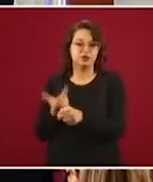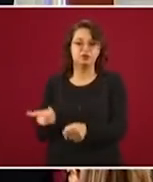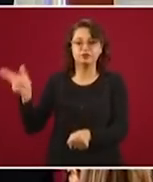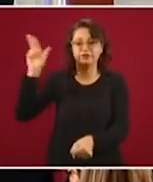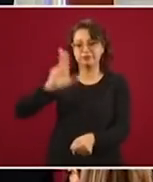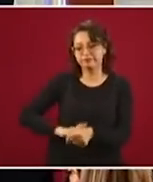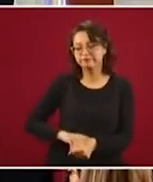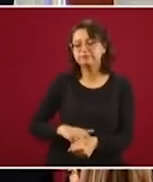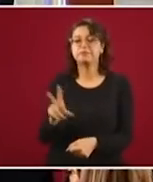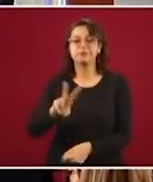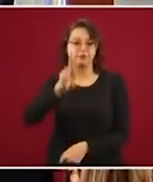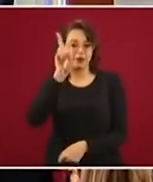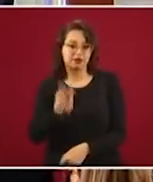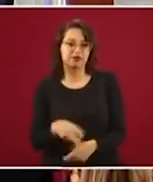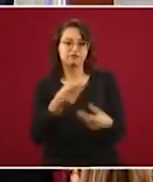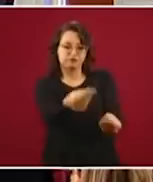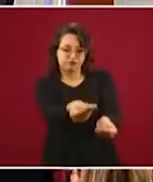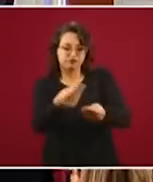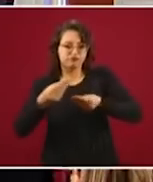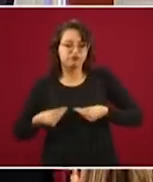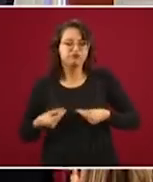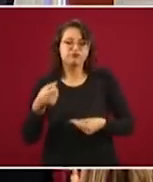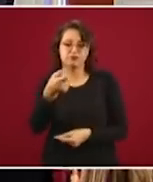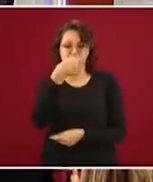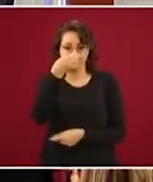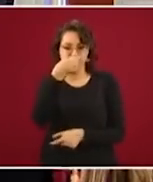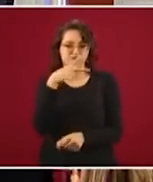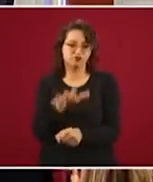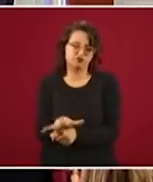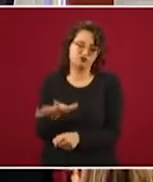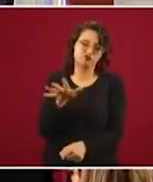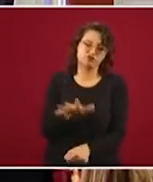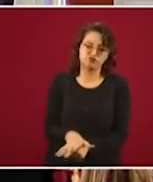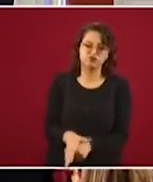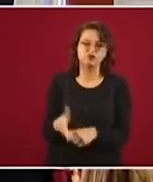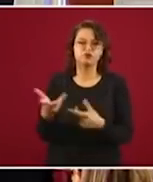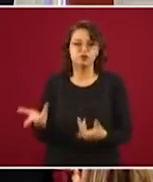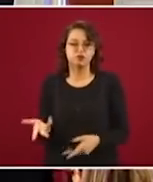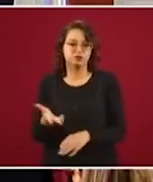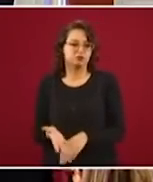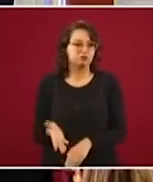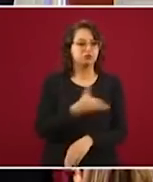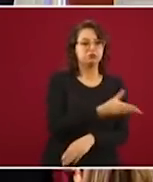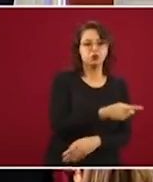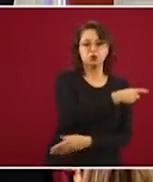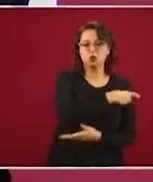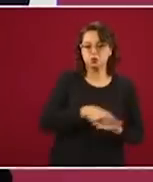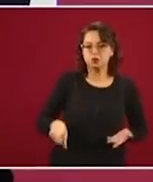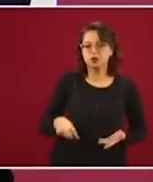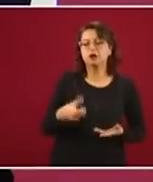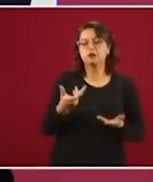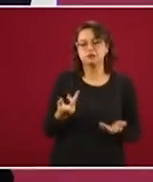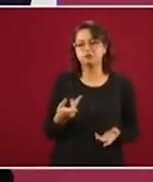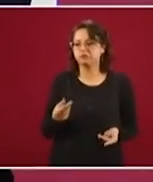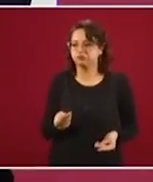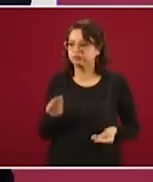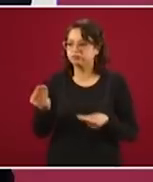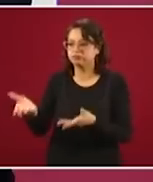atendidas puedan tener los insumos que compra el gobierno y les